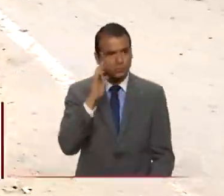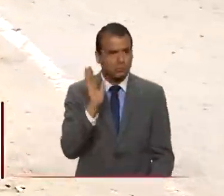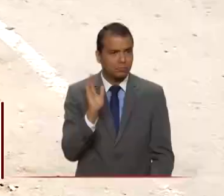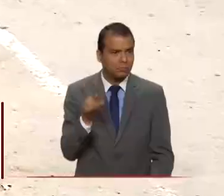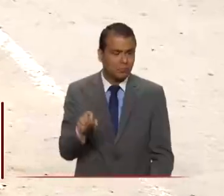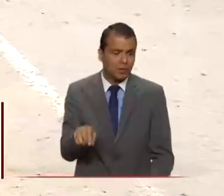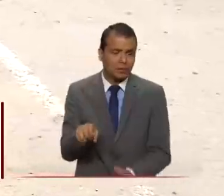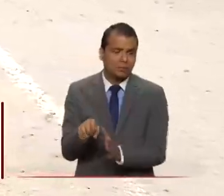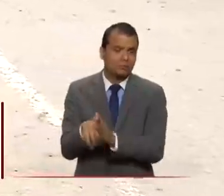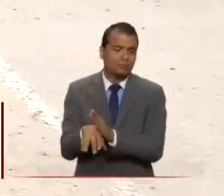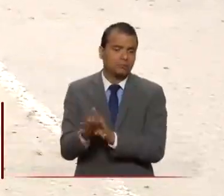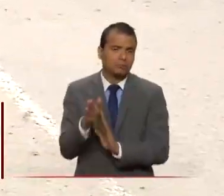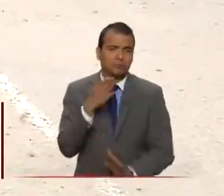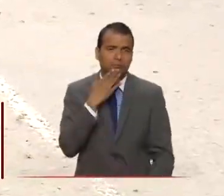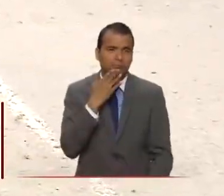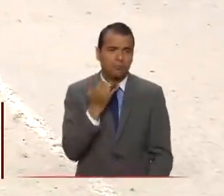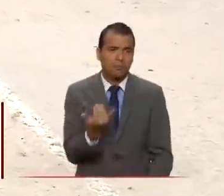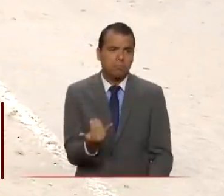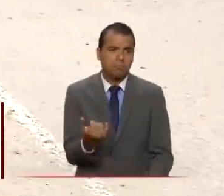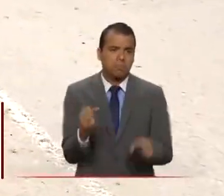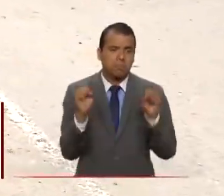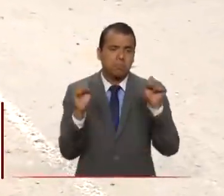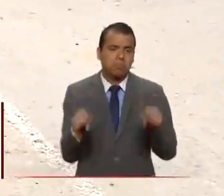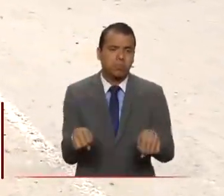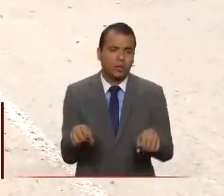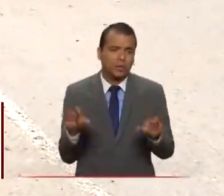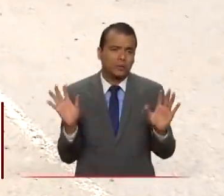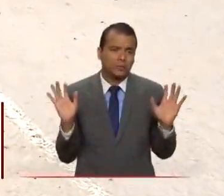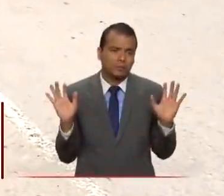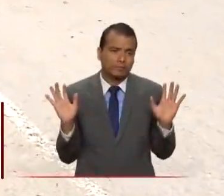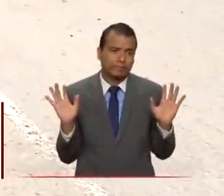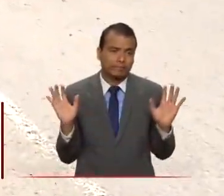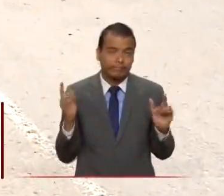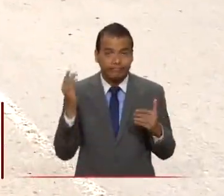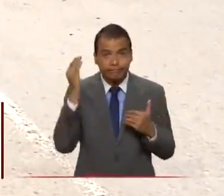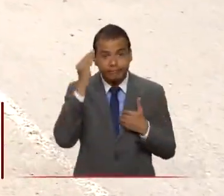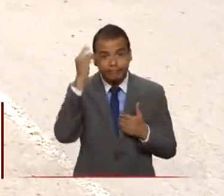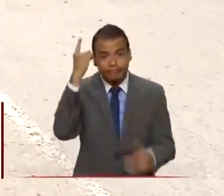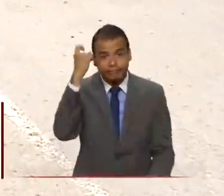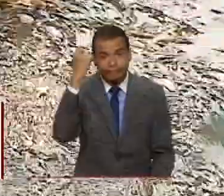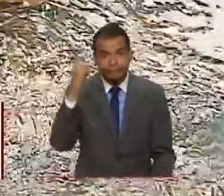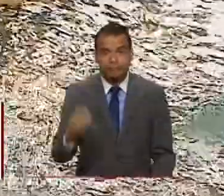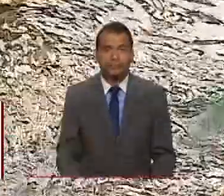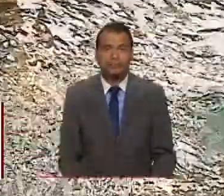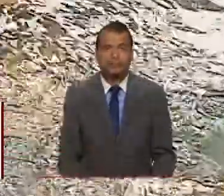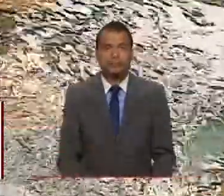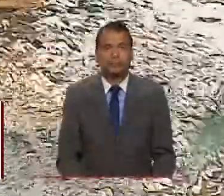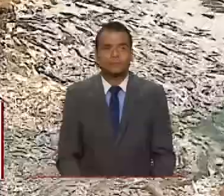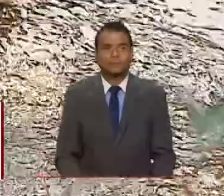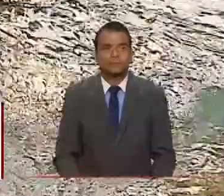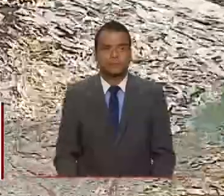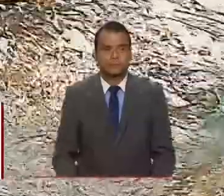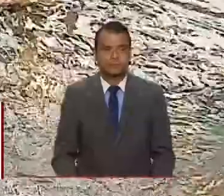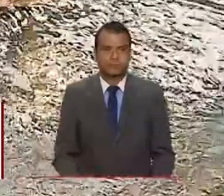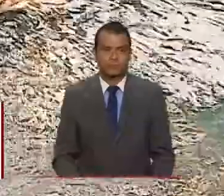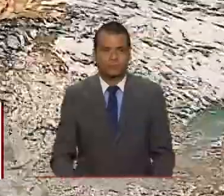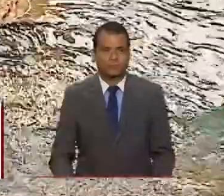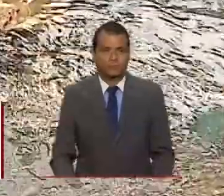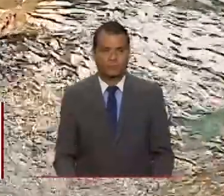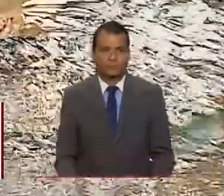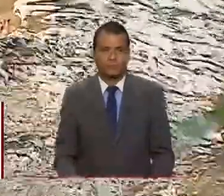la orilla del río, para disponer de sus basuras. Conciencia. Toda la basura llega a este lado